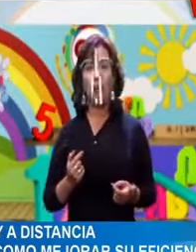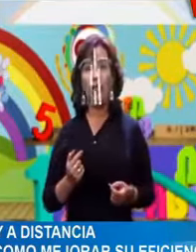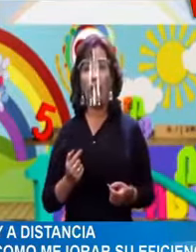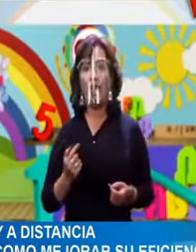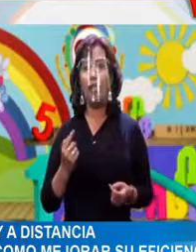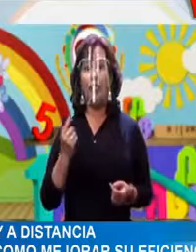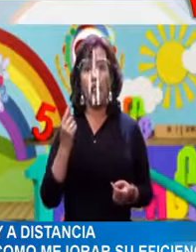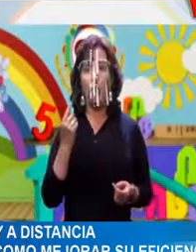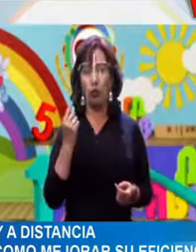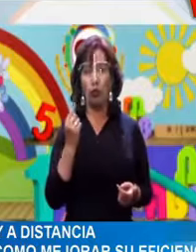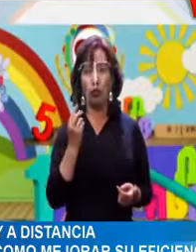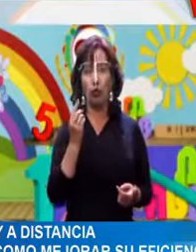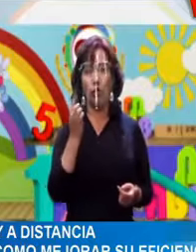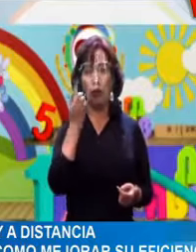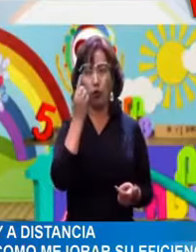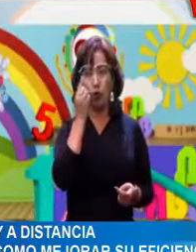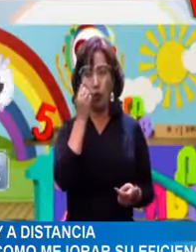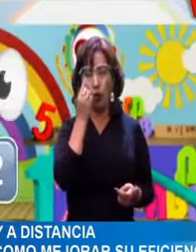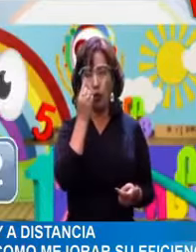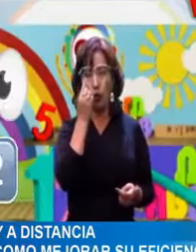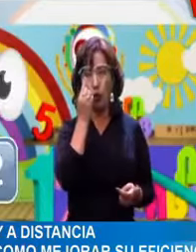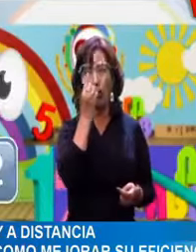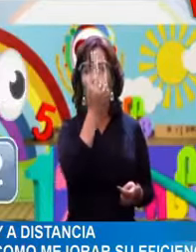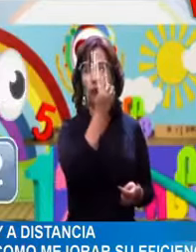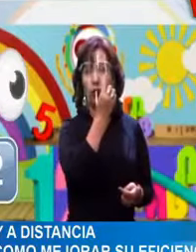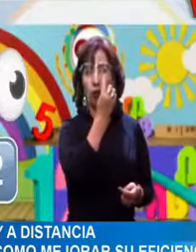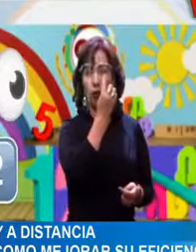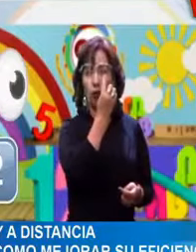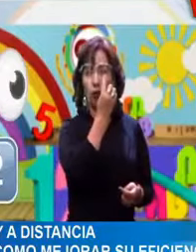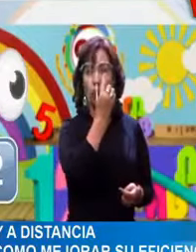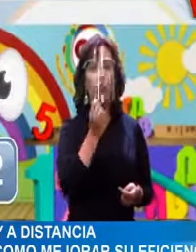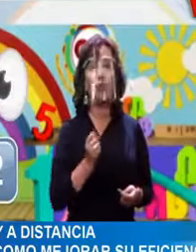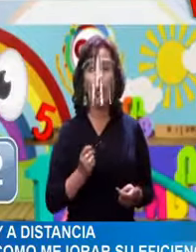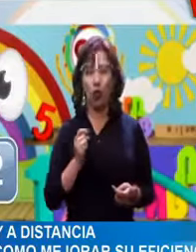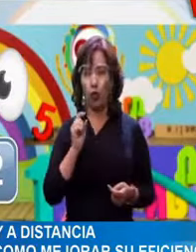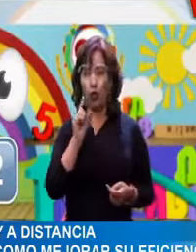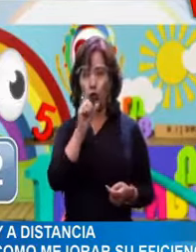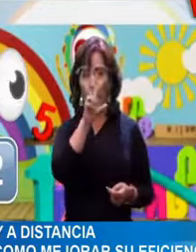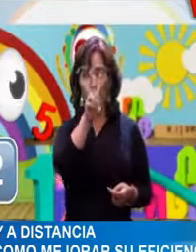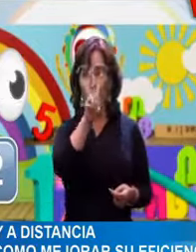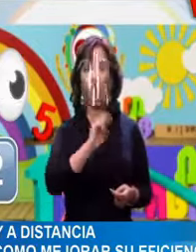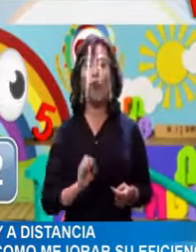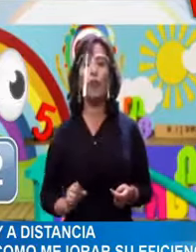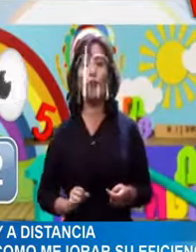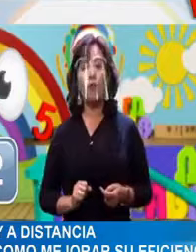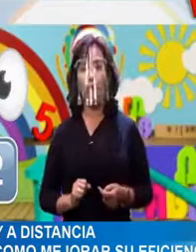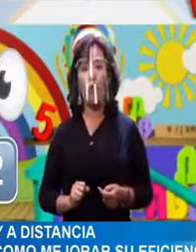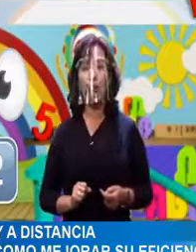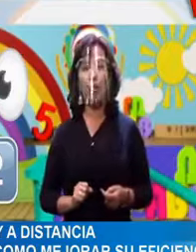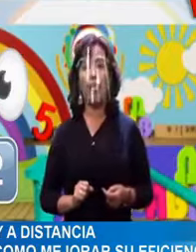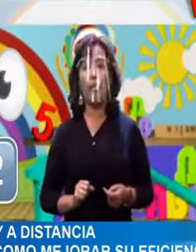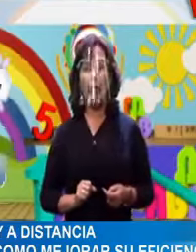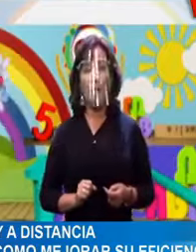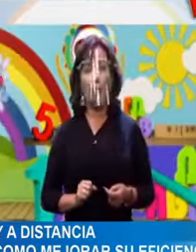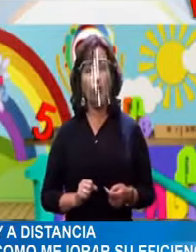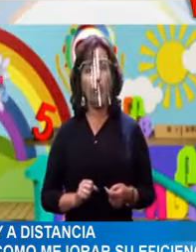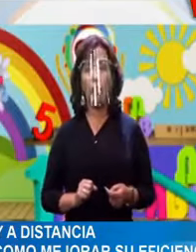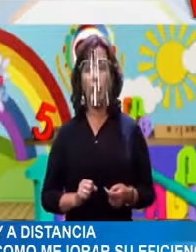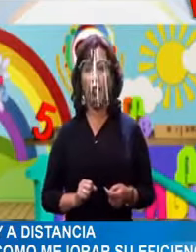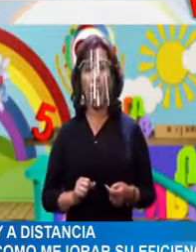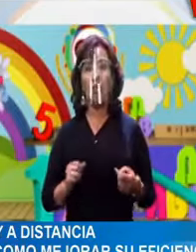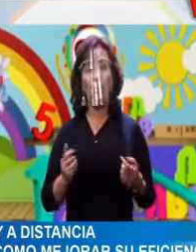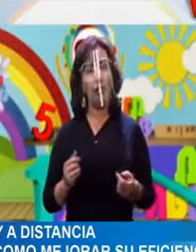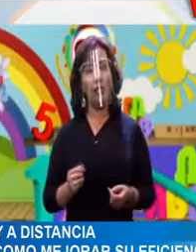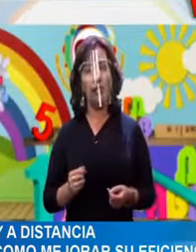extraño, sí pensar en cuánto le dedicamos de presupuesto, ¿no? Porque sin plata esto no se mueve, como bien lo decía